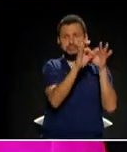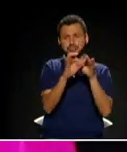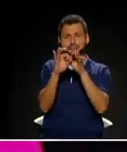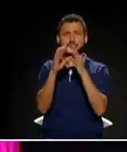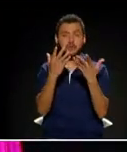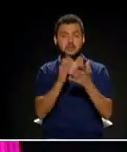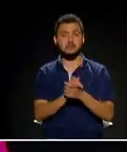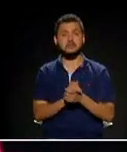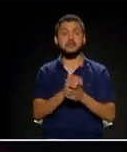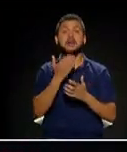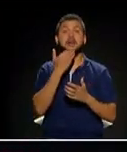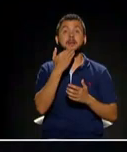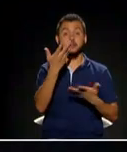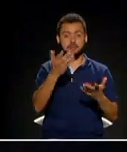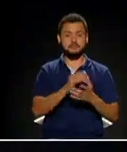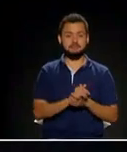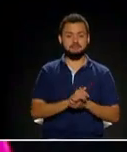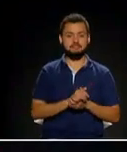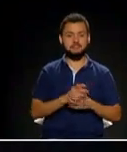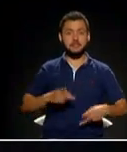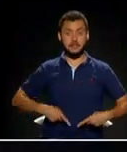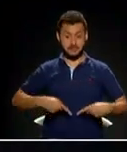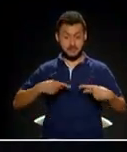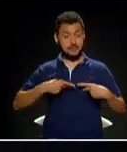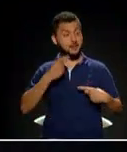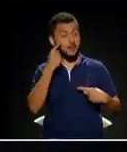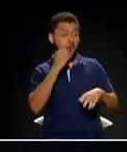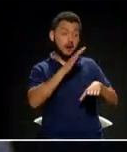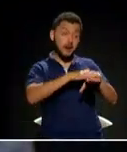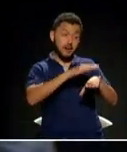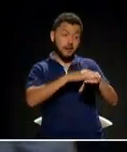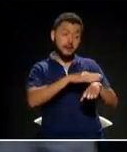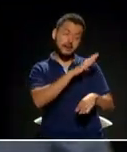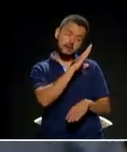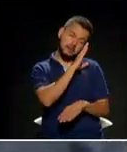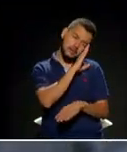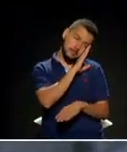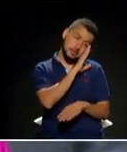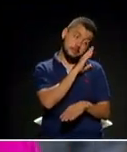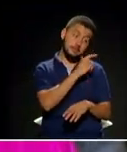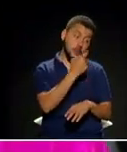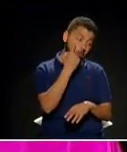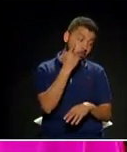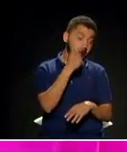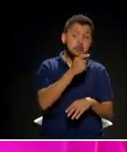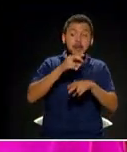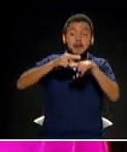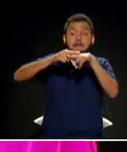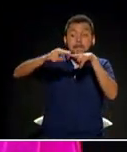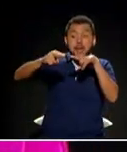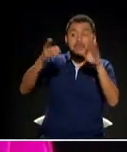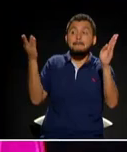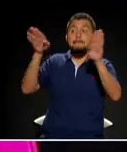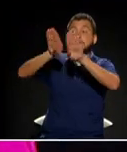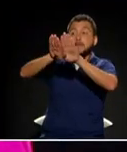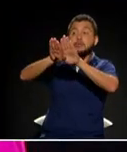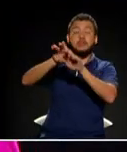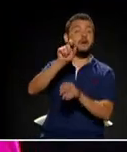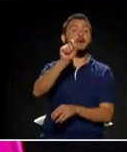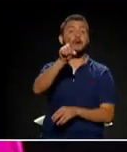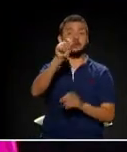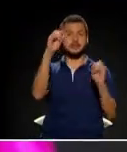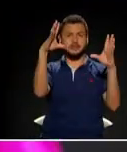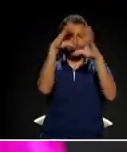lugar donde nosotros estemos nos dicen bueno a dormir él me funciona hasta las 11 de la noche de manera que nosotros vamos a hacer